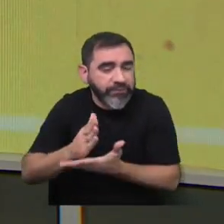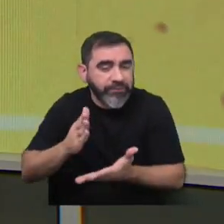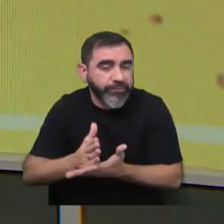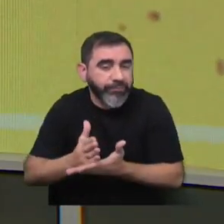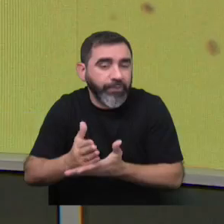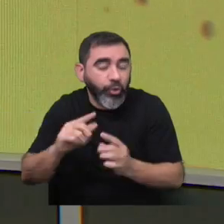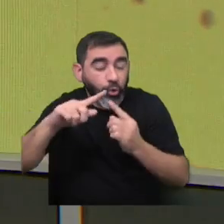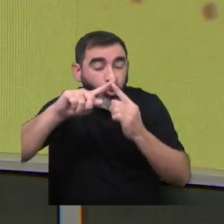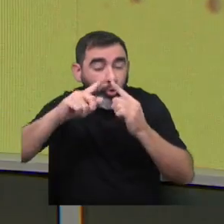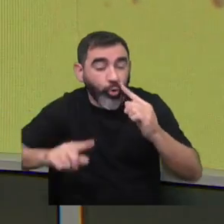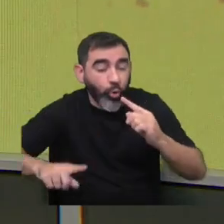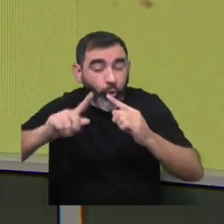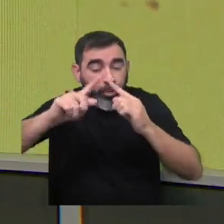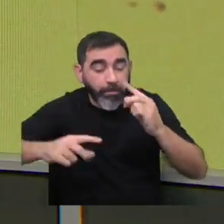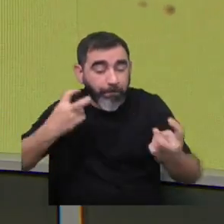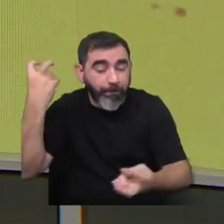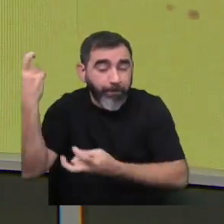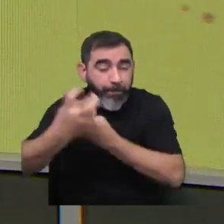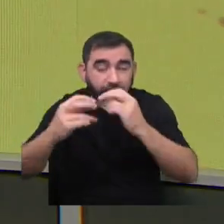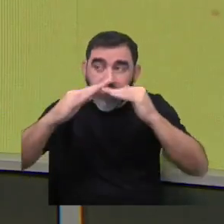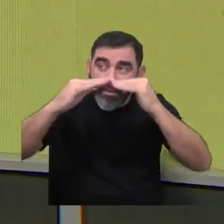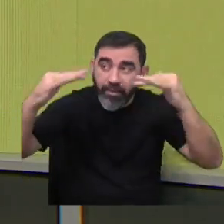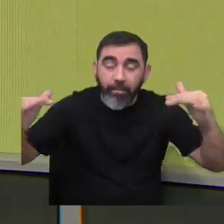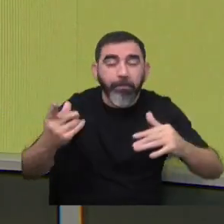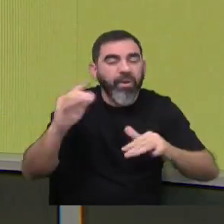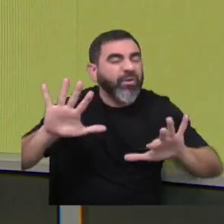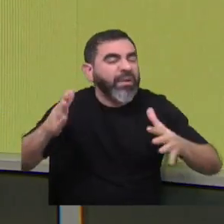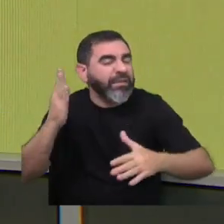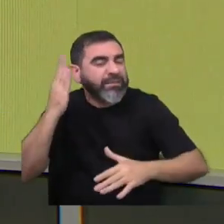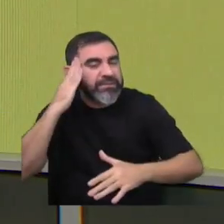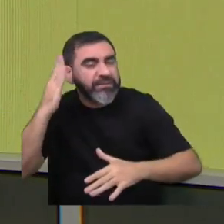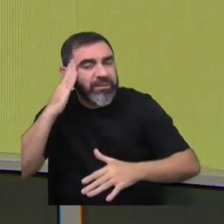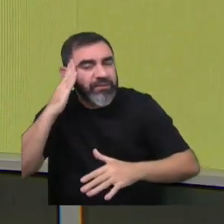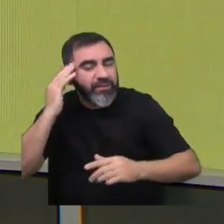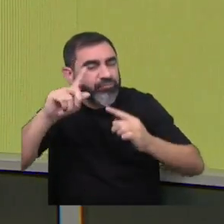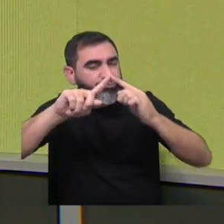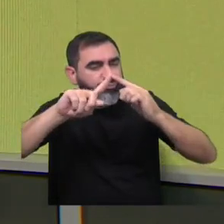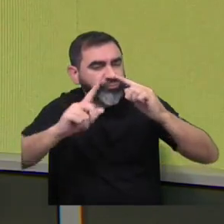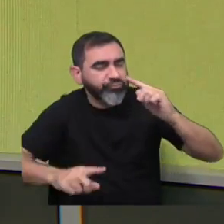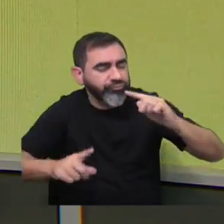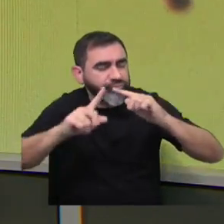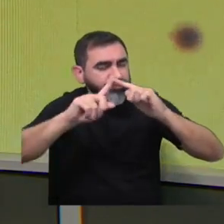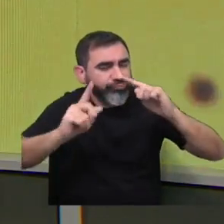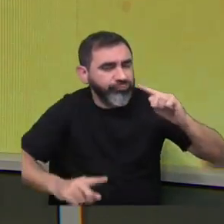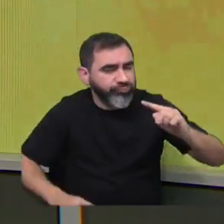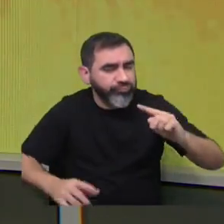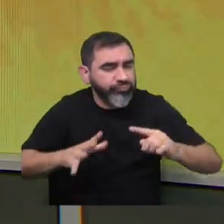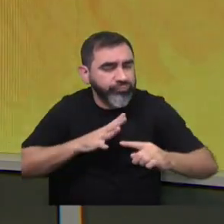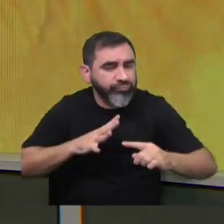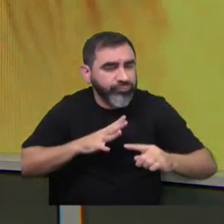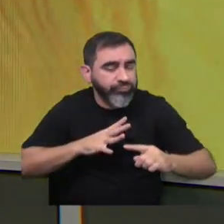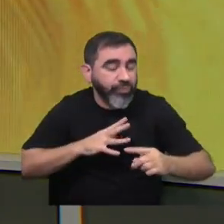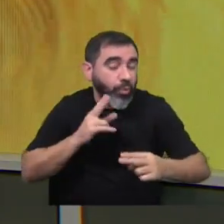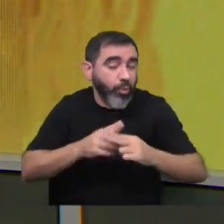una tormenta aparece en nuestro cielo. Sin embargo, ¿qué sabemos de las descargas atmosféricas a las que comúnmente